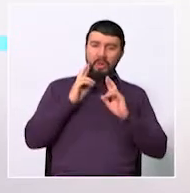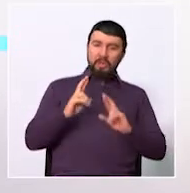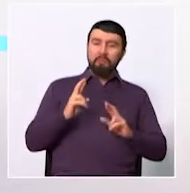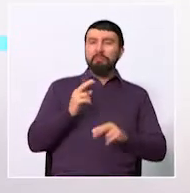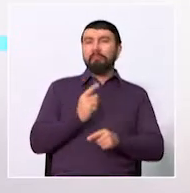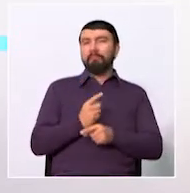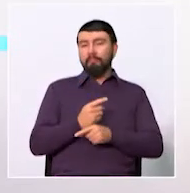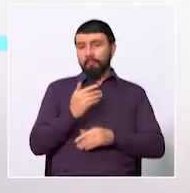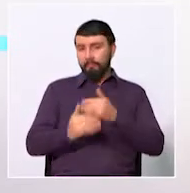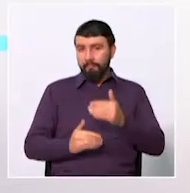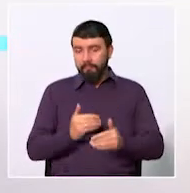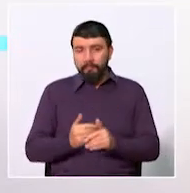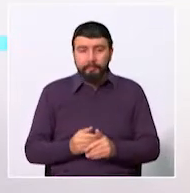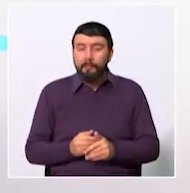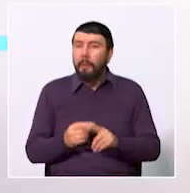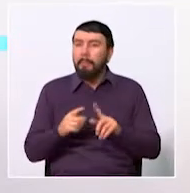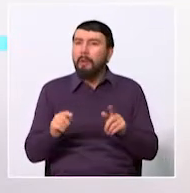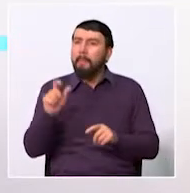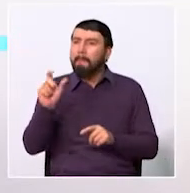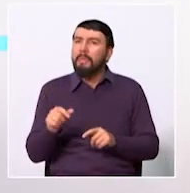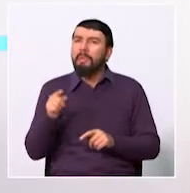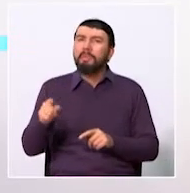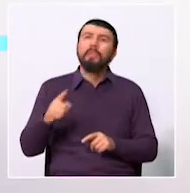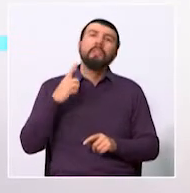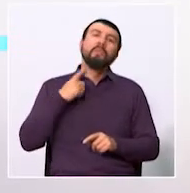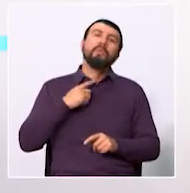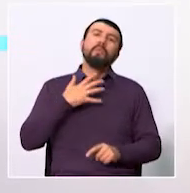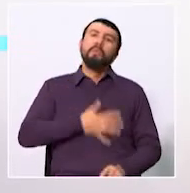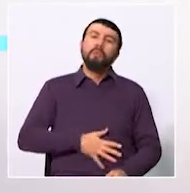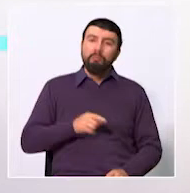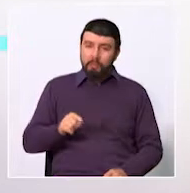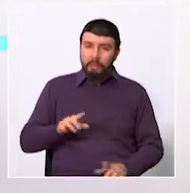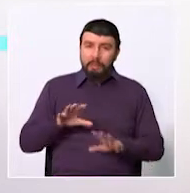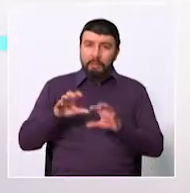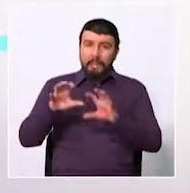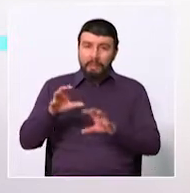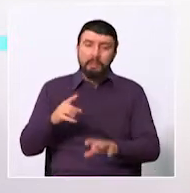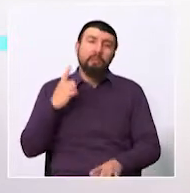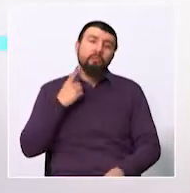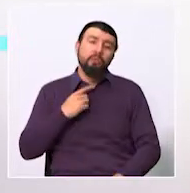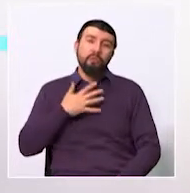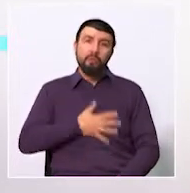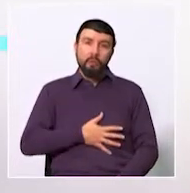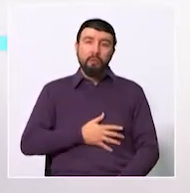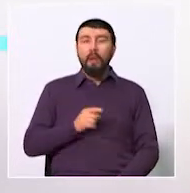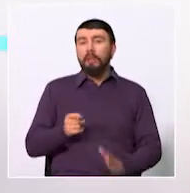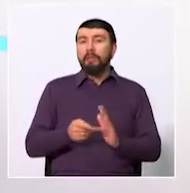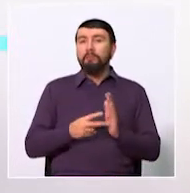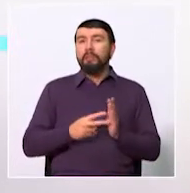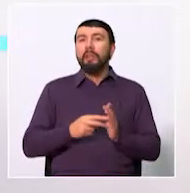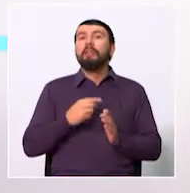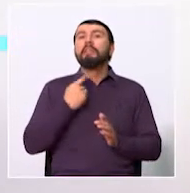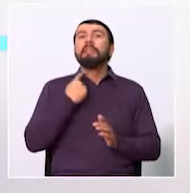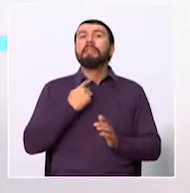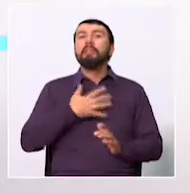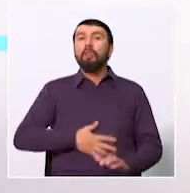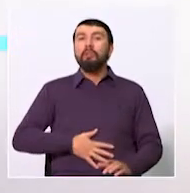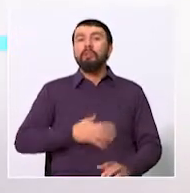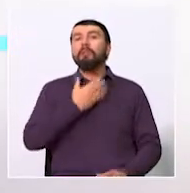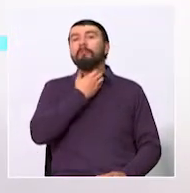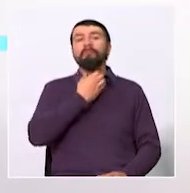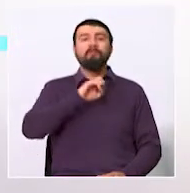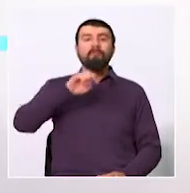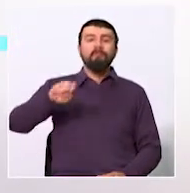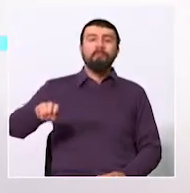una persona que sea operada de la tiroides por cáncer pues se supone que le retiraron la tiroides no debería